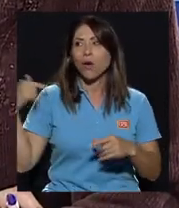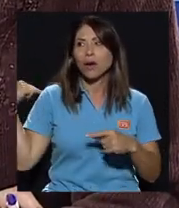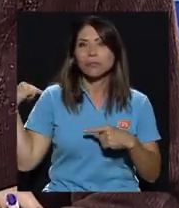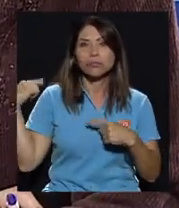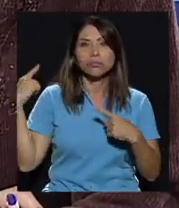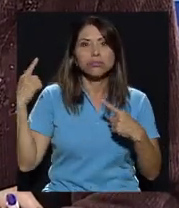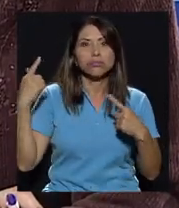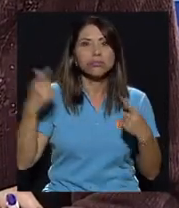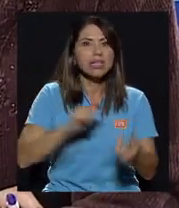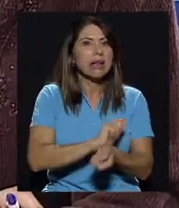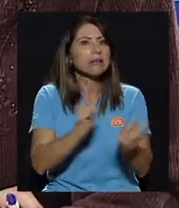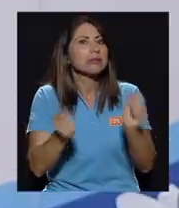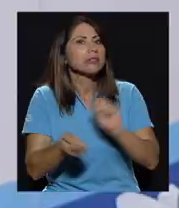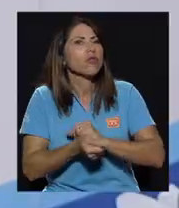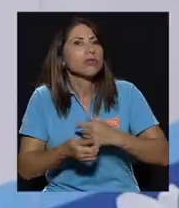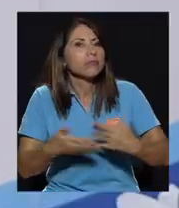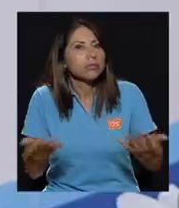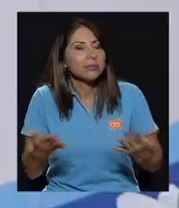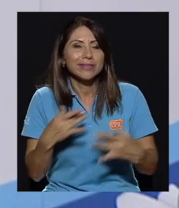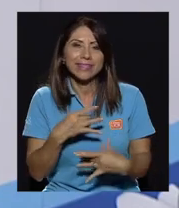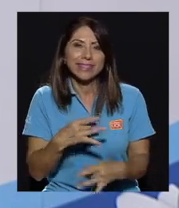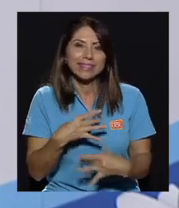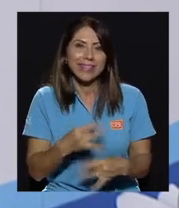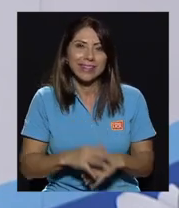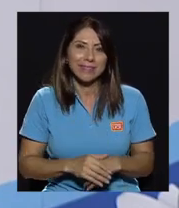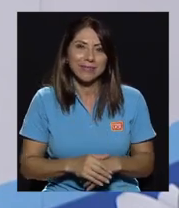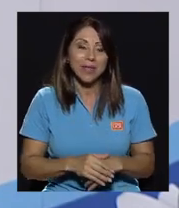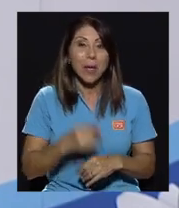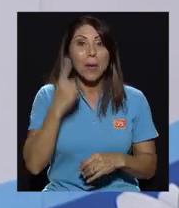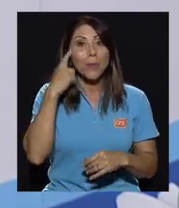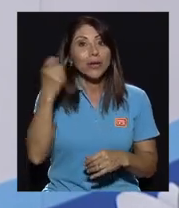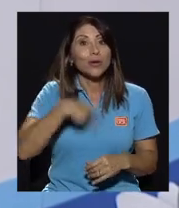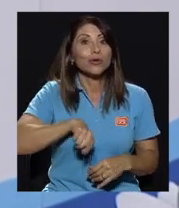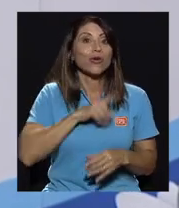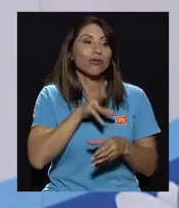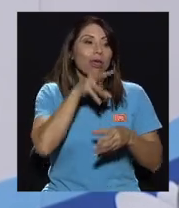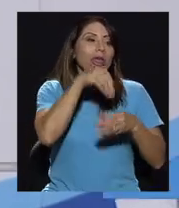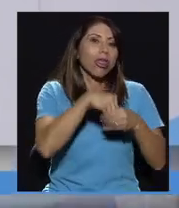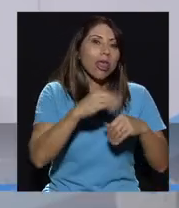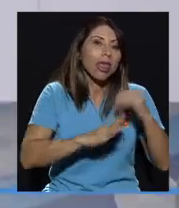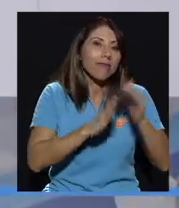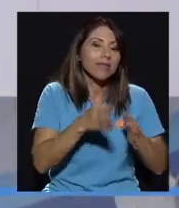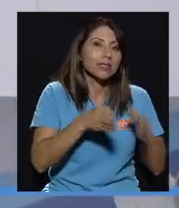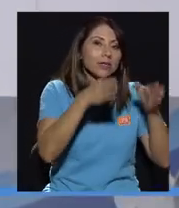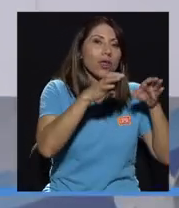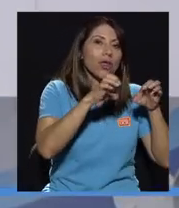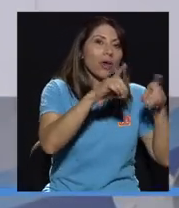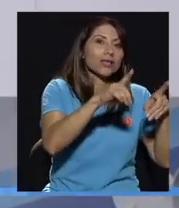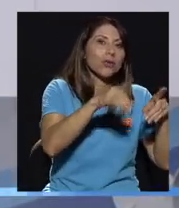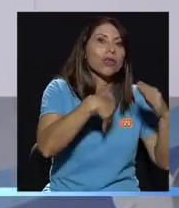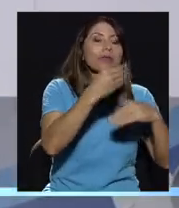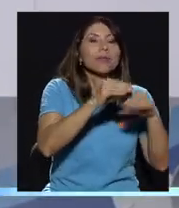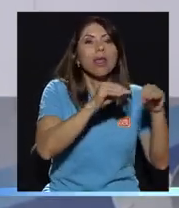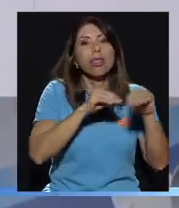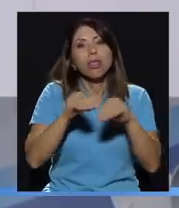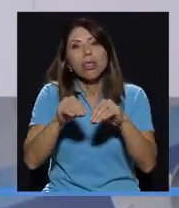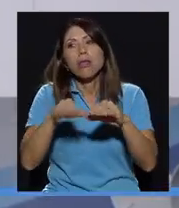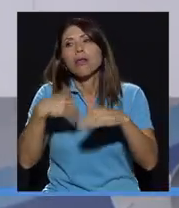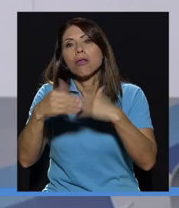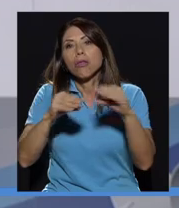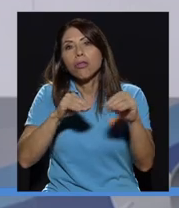transición hacia una transición muy interesante porque hemos pasado desde el edificio de educación hasta el nuestro nuevo edificio que fue